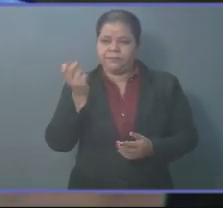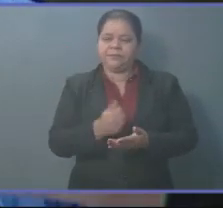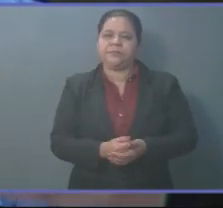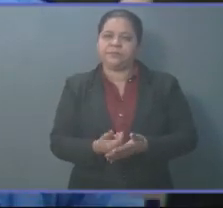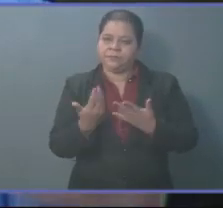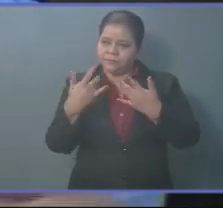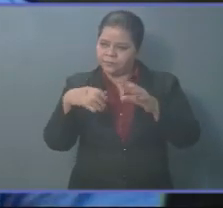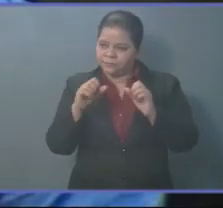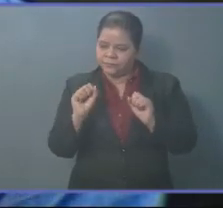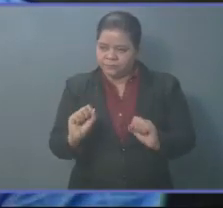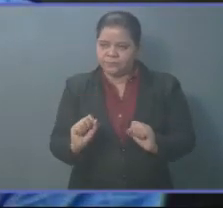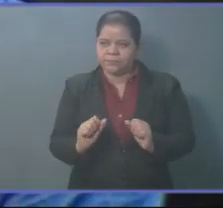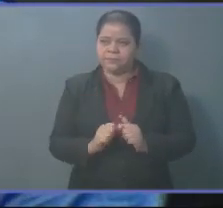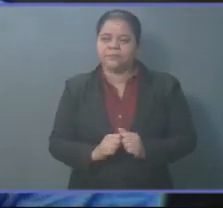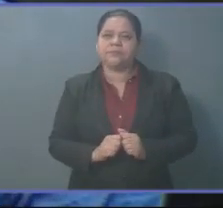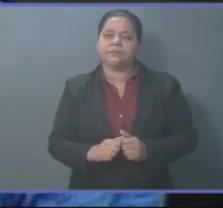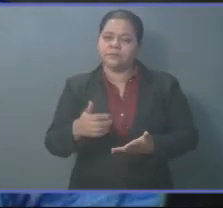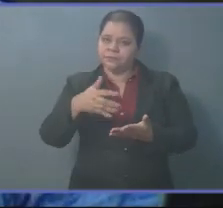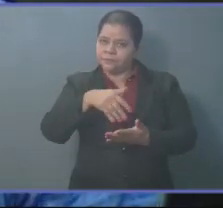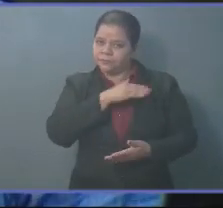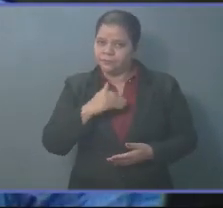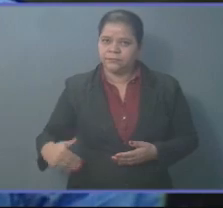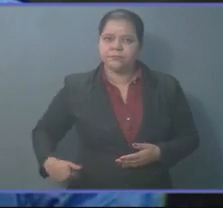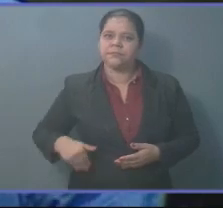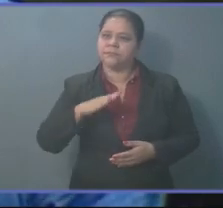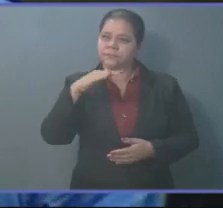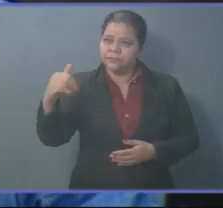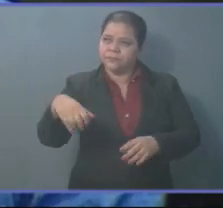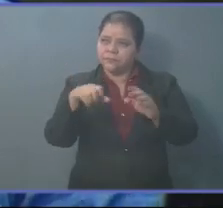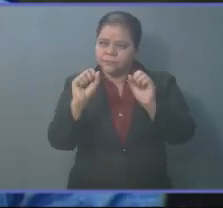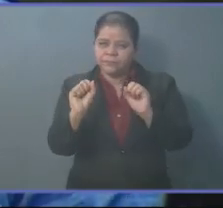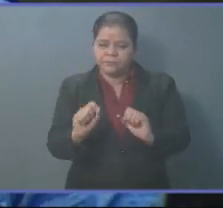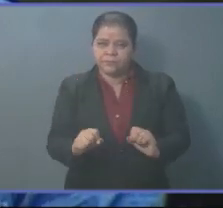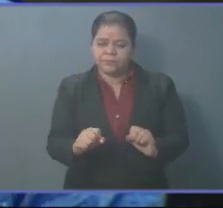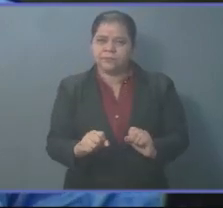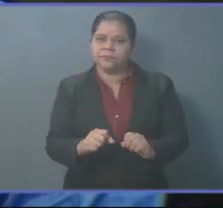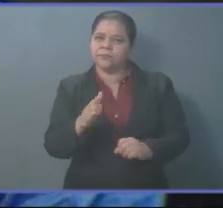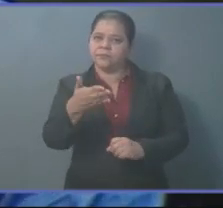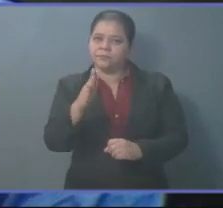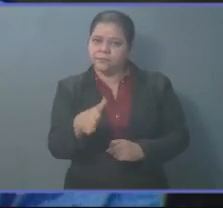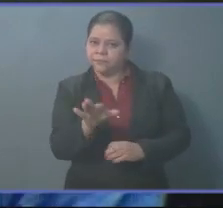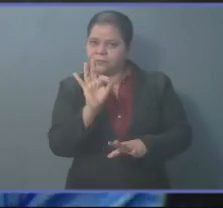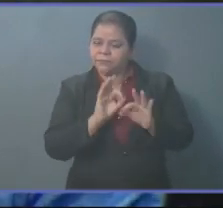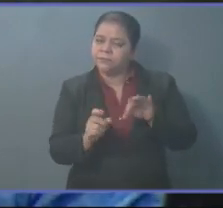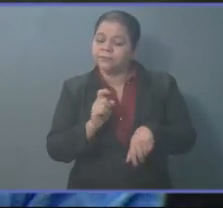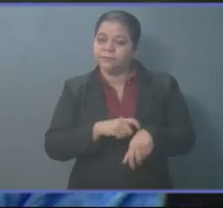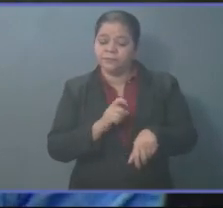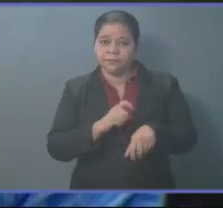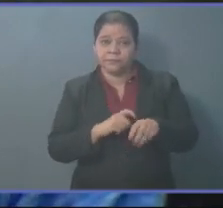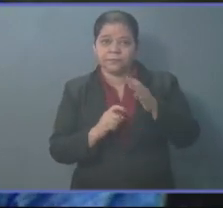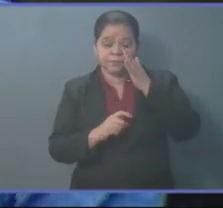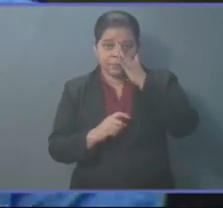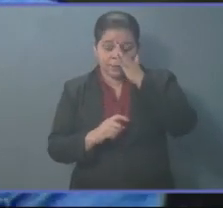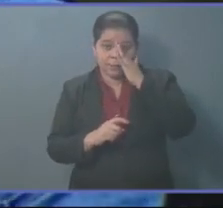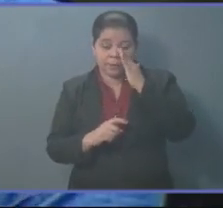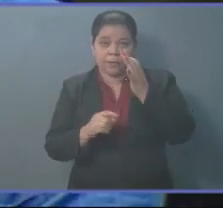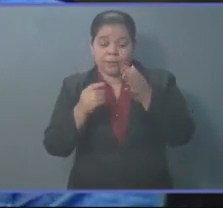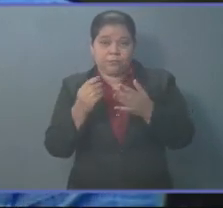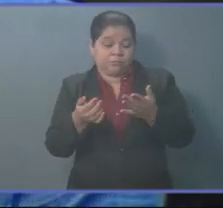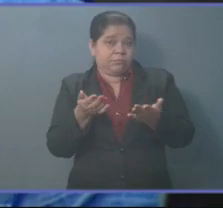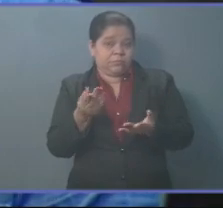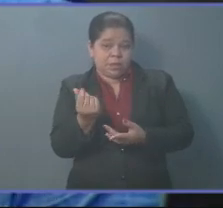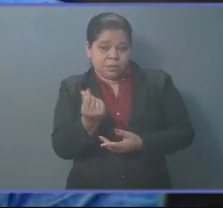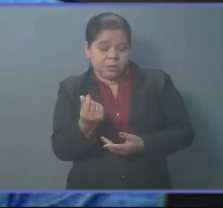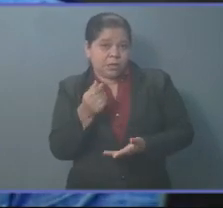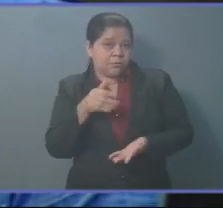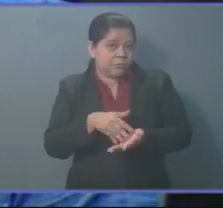las facultades al presidente de la República para poder hacer uso en algunos momentos a discreción de fondos